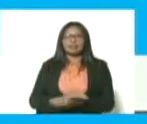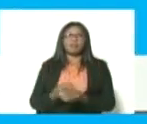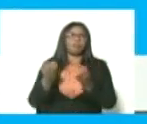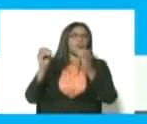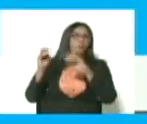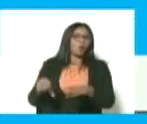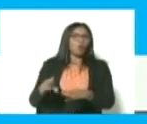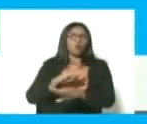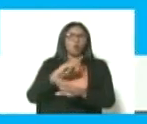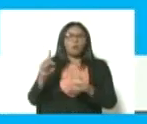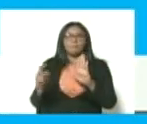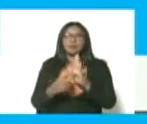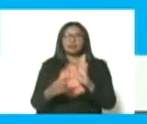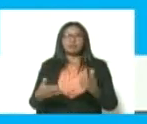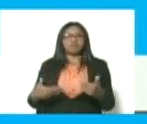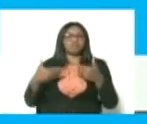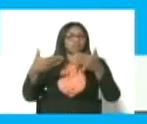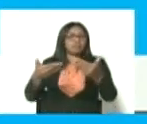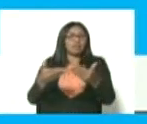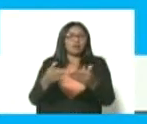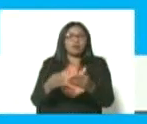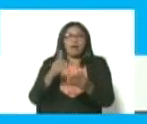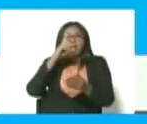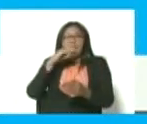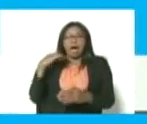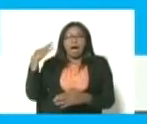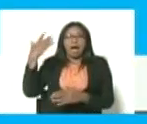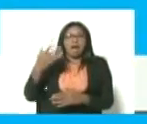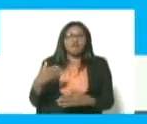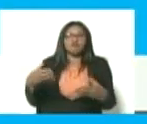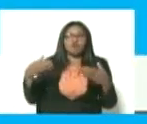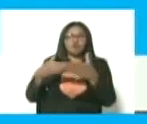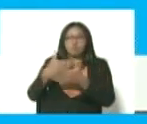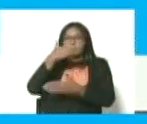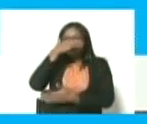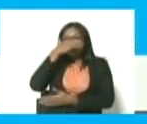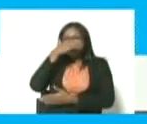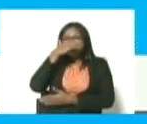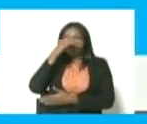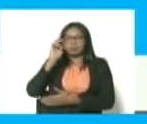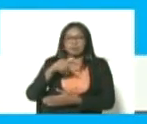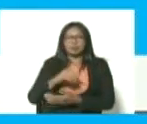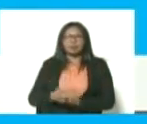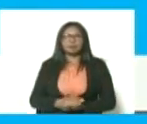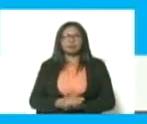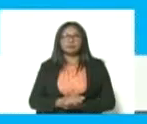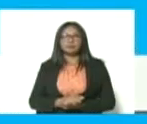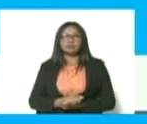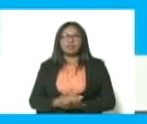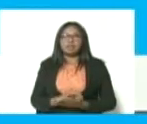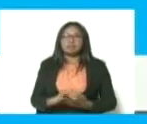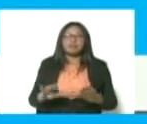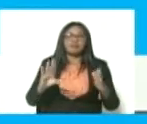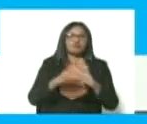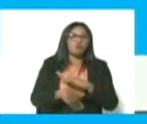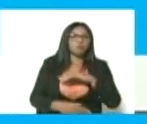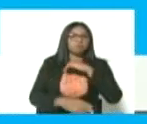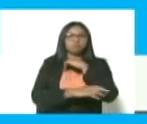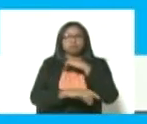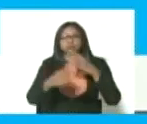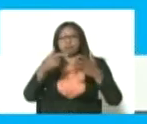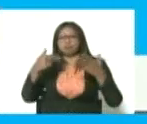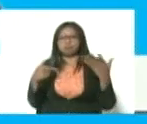Abandono. Le han entregado la frontera desde hace mucho tiempo a las mafias paramilitares, a las mafias de contrabandistas, a los